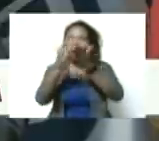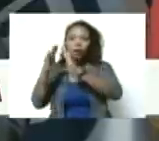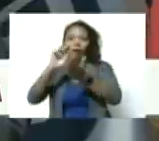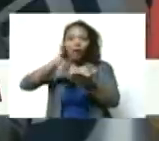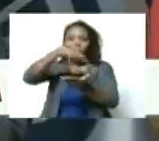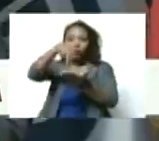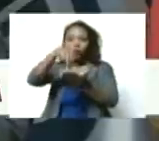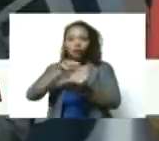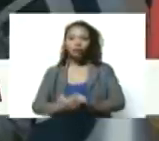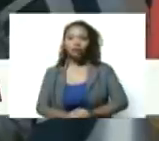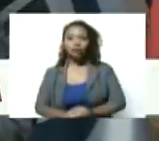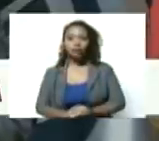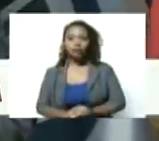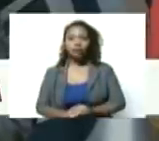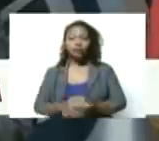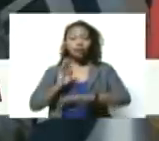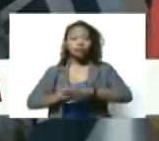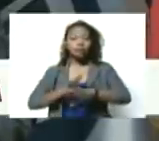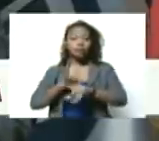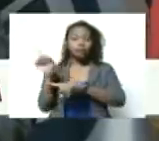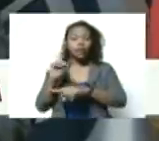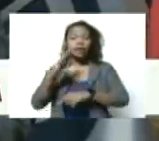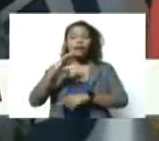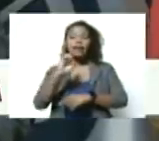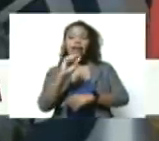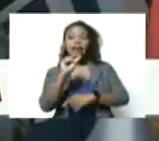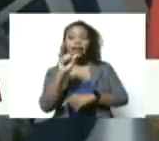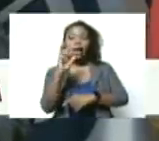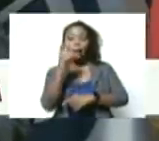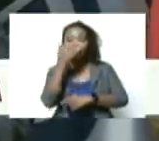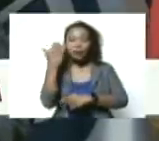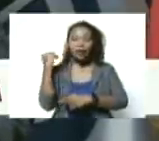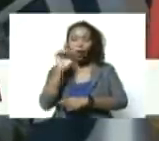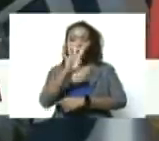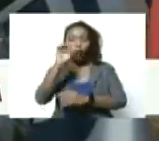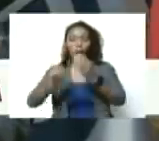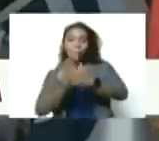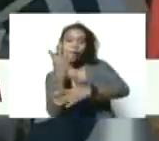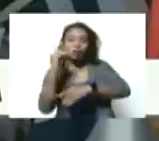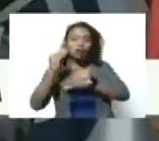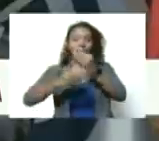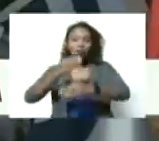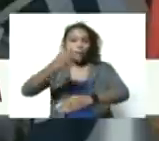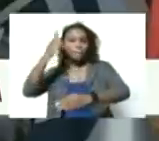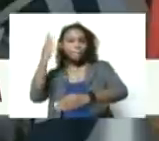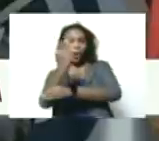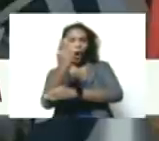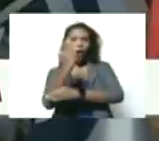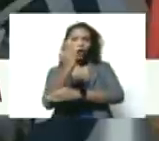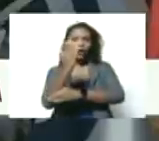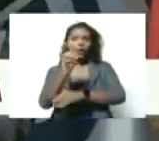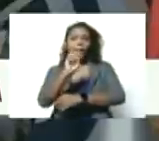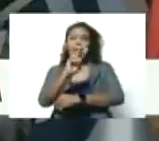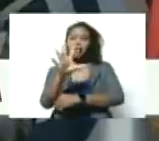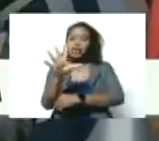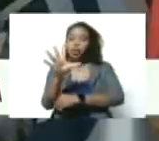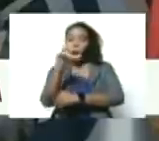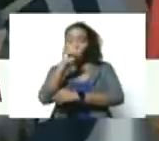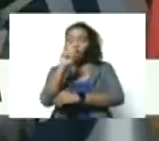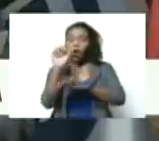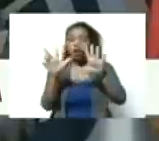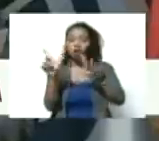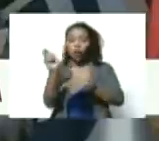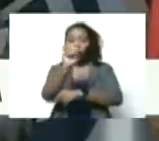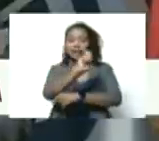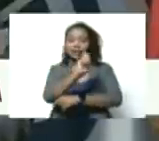nacional. Caso César Pereira, el pasado 4 de mayo se logró una condena de 25 años y 8 meses de